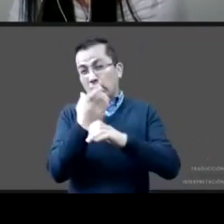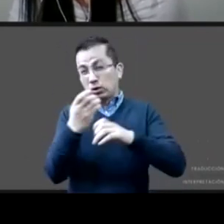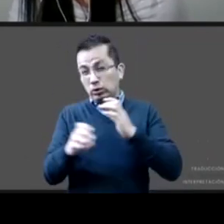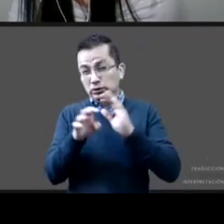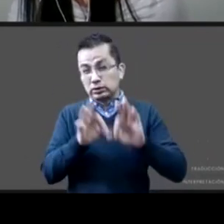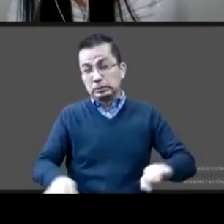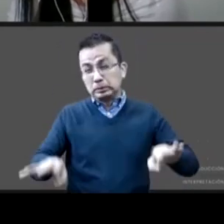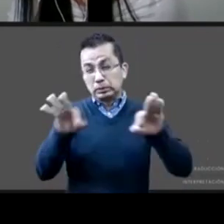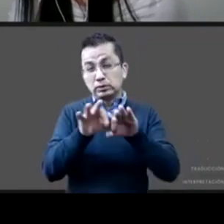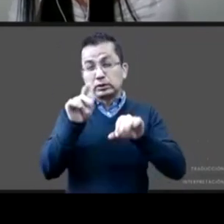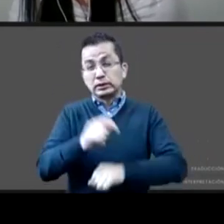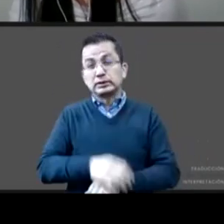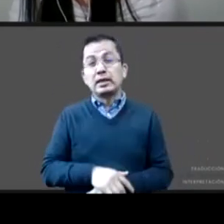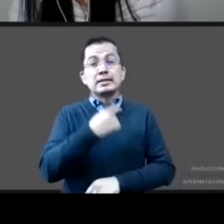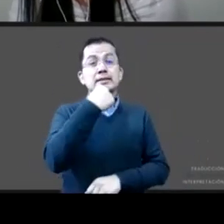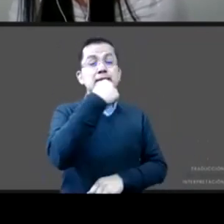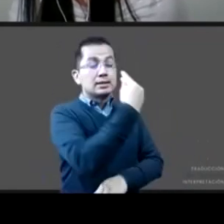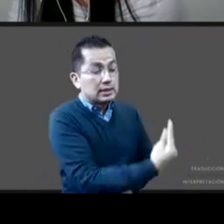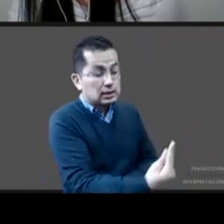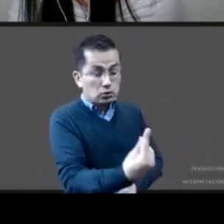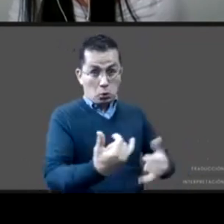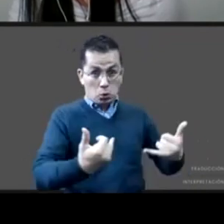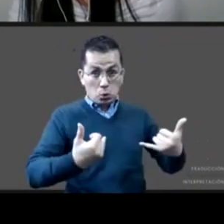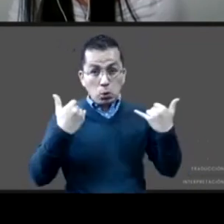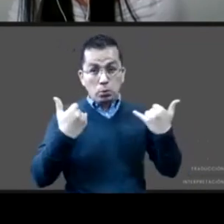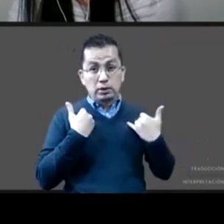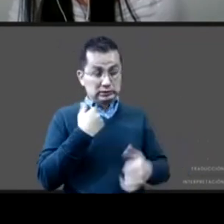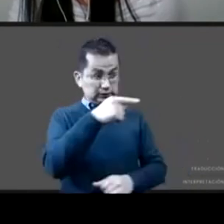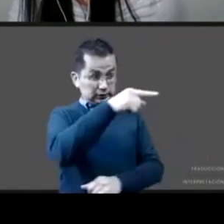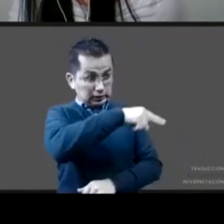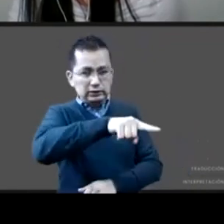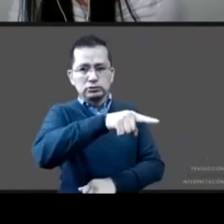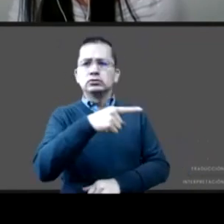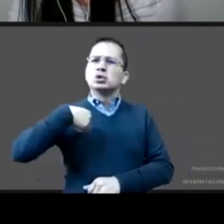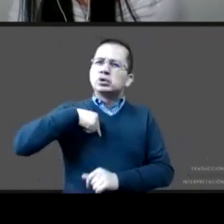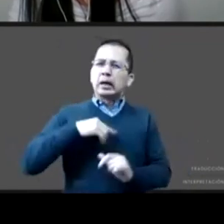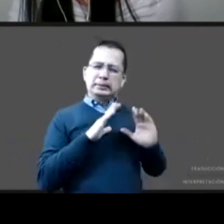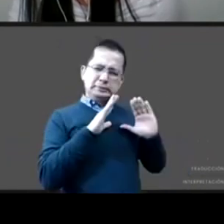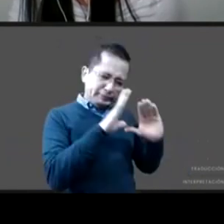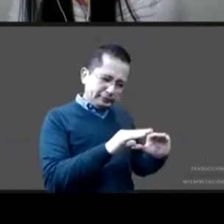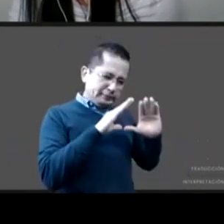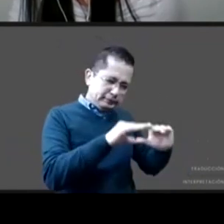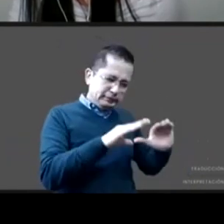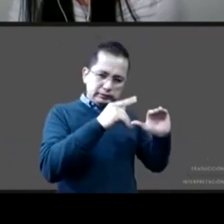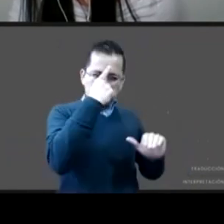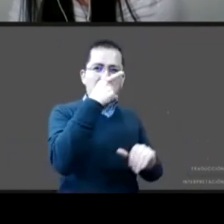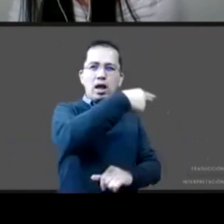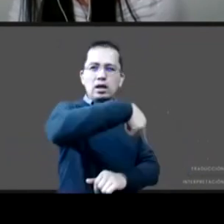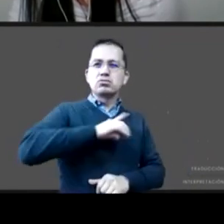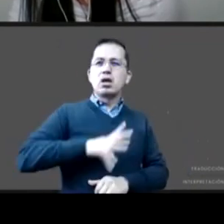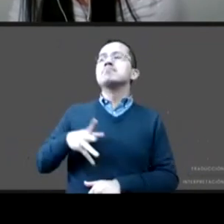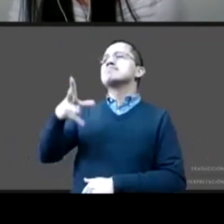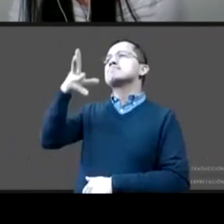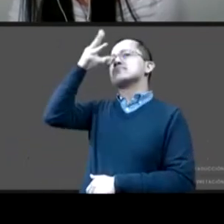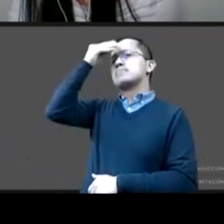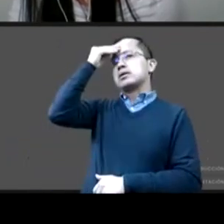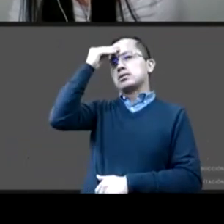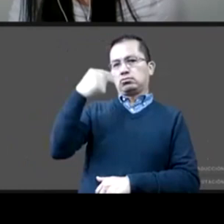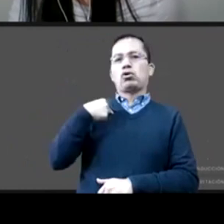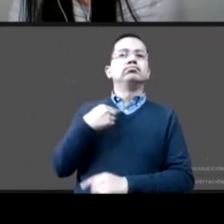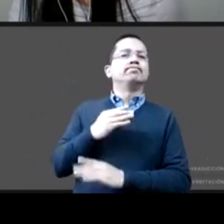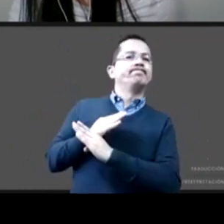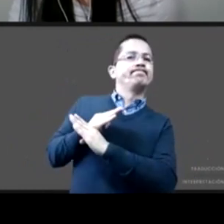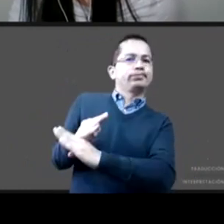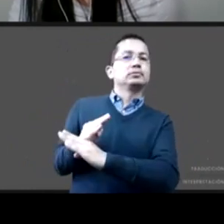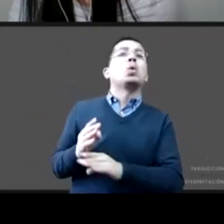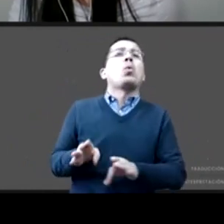hacemos? ¿Cómo les fortalecemos para que puedan no esperar a que los protejamos desde el mundo adulto? Si nos toca, toca que las autoridades se cumplan